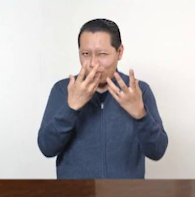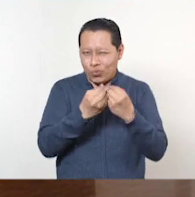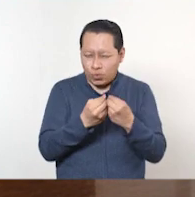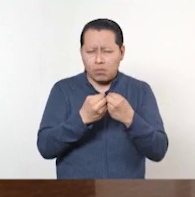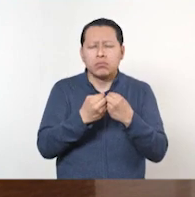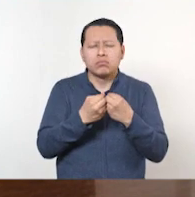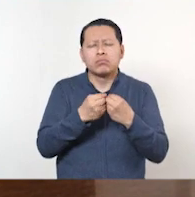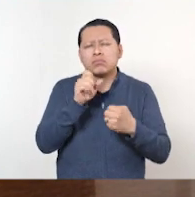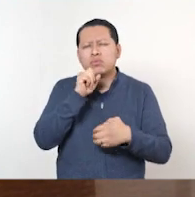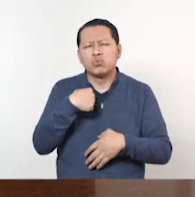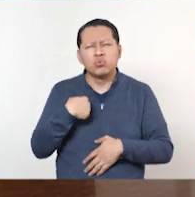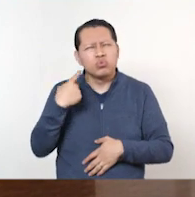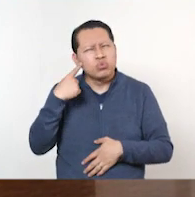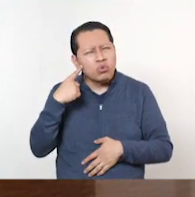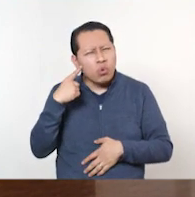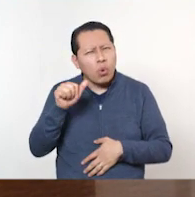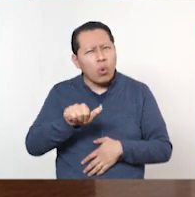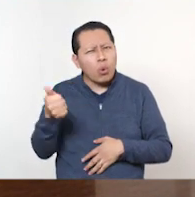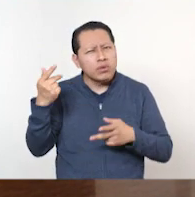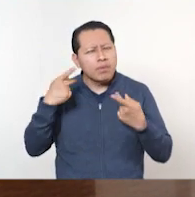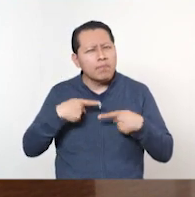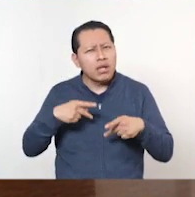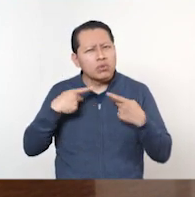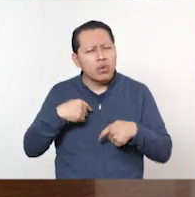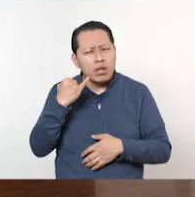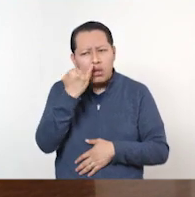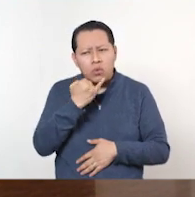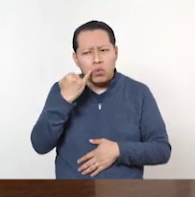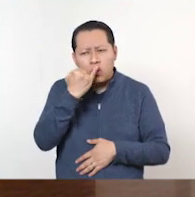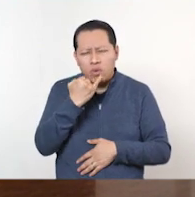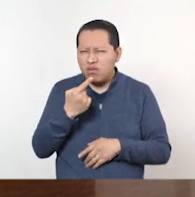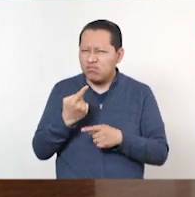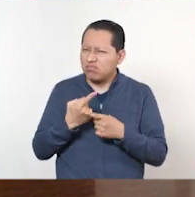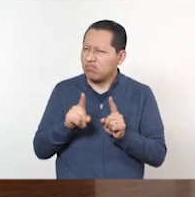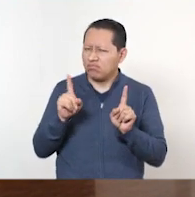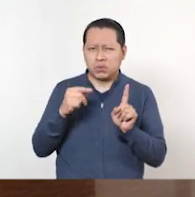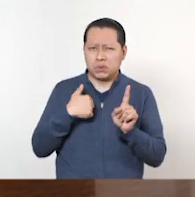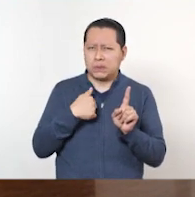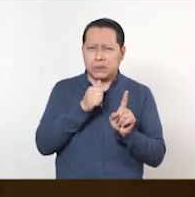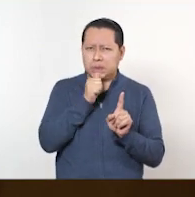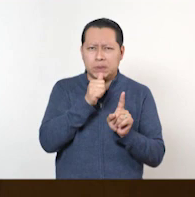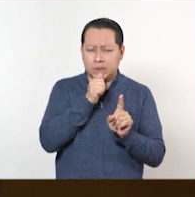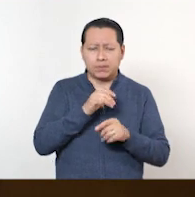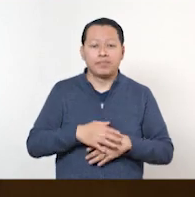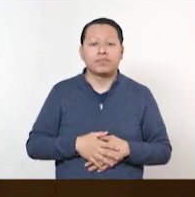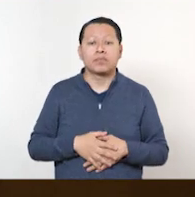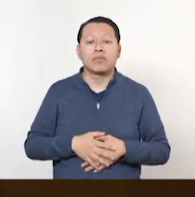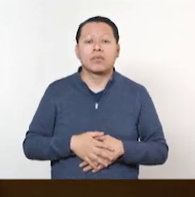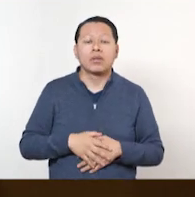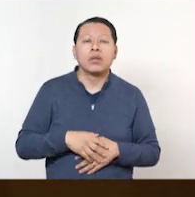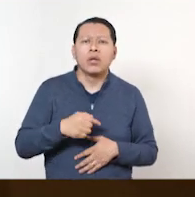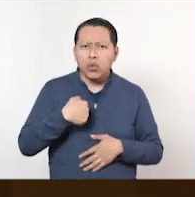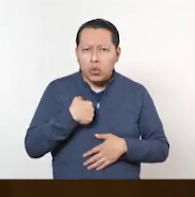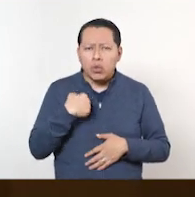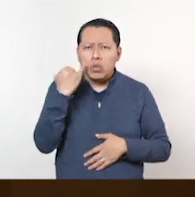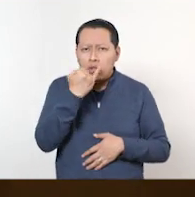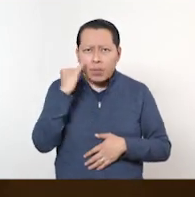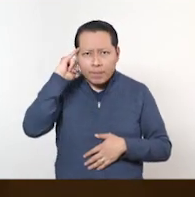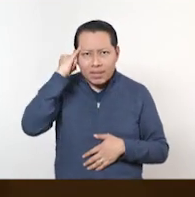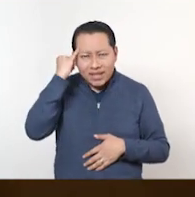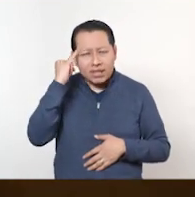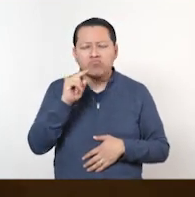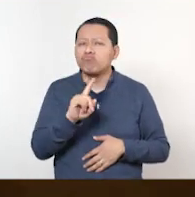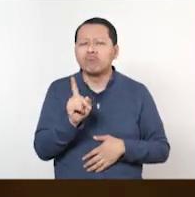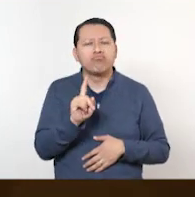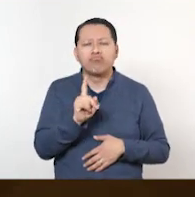que otras personas hablaban otra lengua que yo no había escuchado. No hablo ninguna lengua